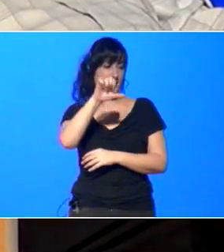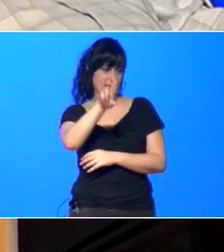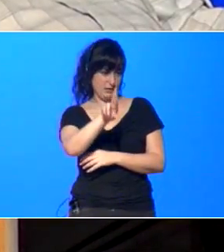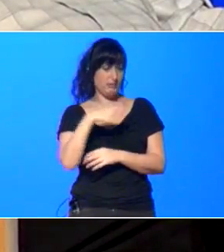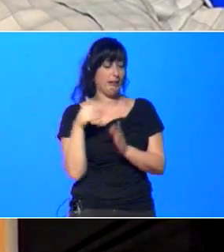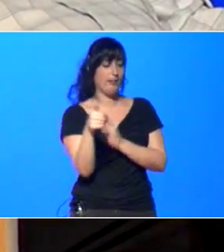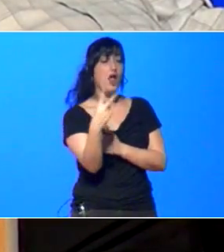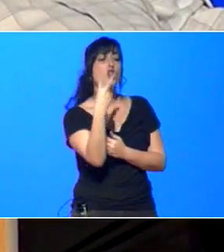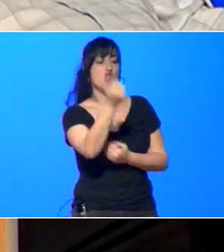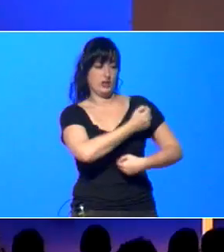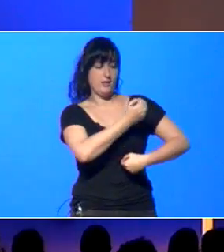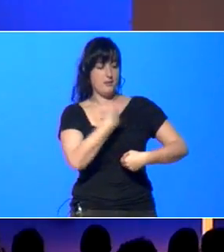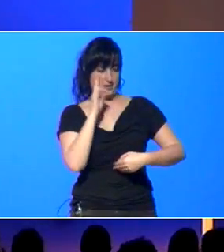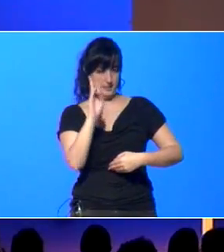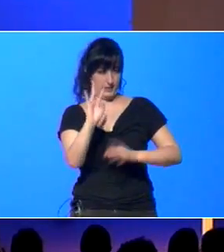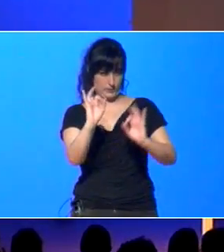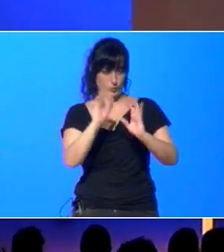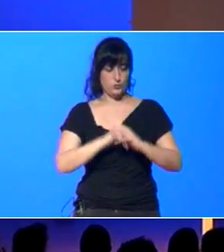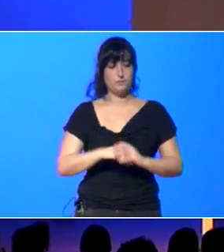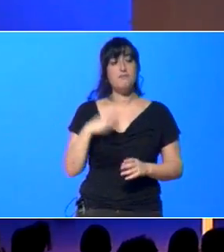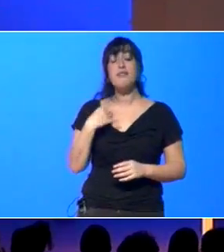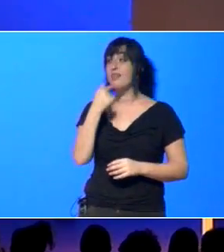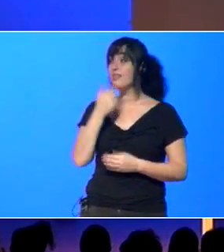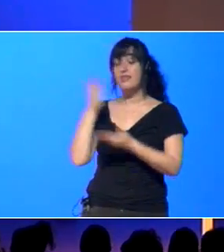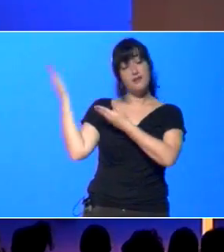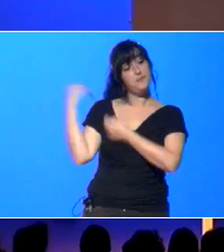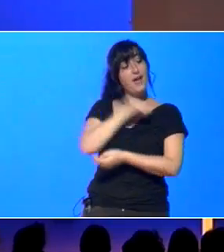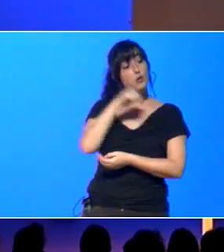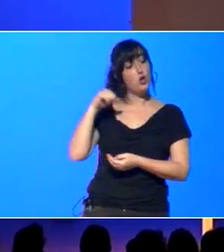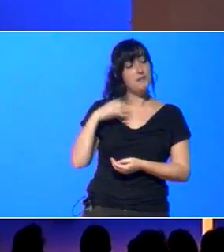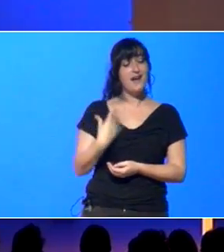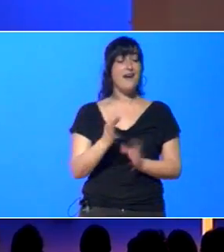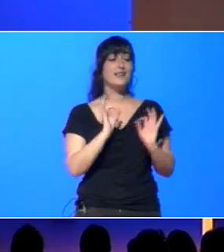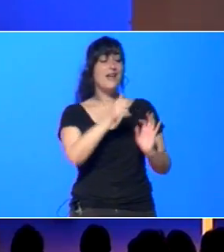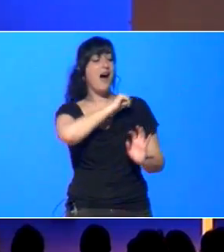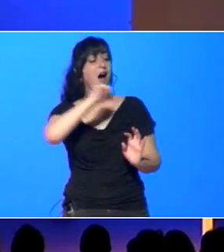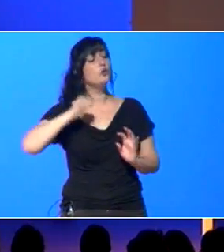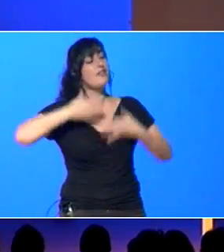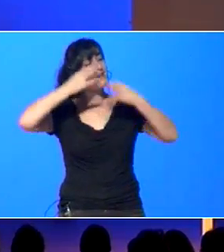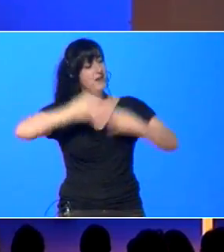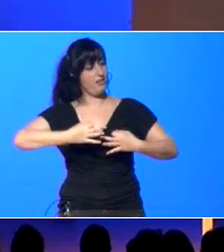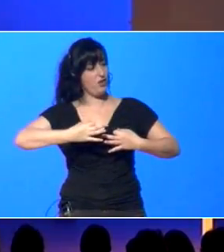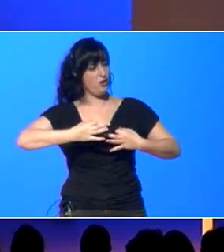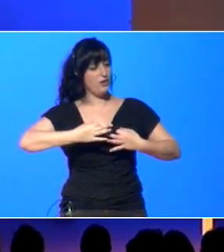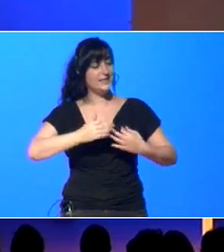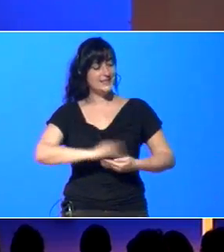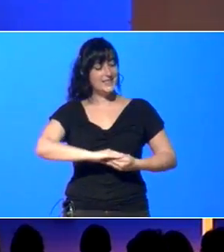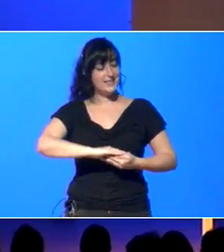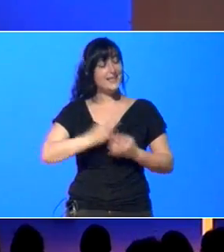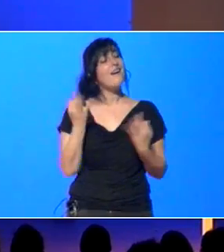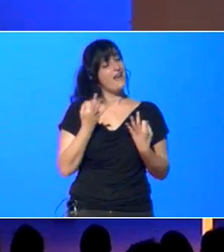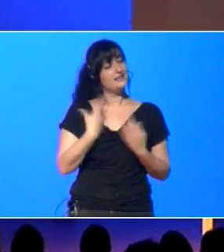Dice que la autodeterminación, y la autonomía es fundamental para la autodeterminación, es la capacidad de tomar